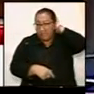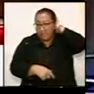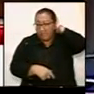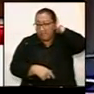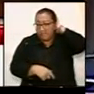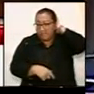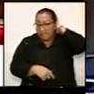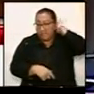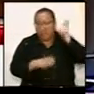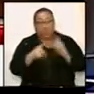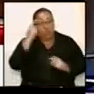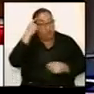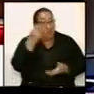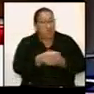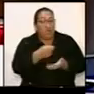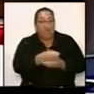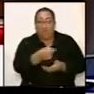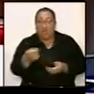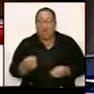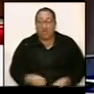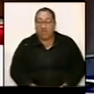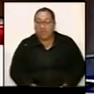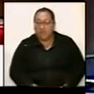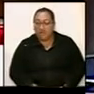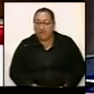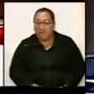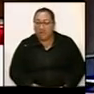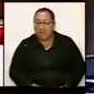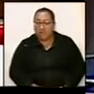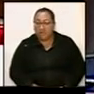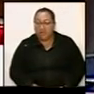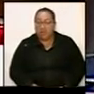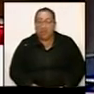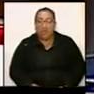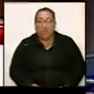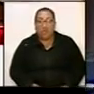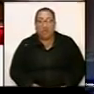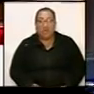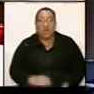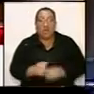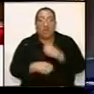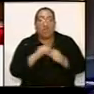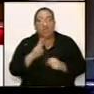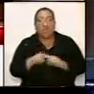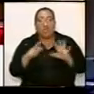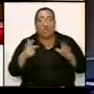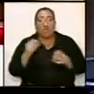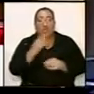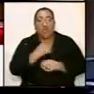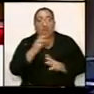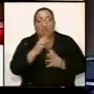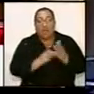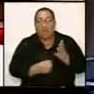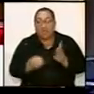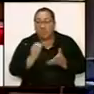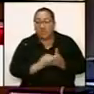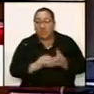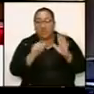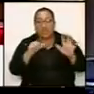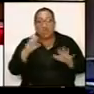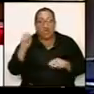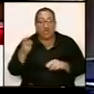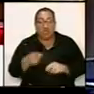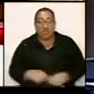funcionarios, ustedes lo saben. Pero si a eso le sumamos que el año 2018 la planilla del Estado ha aumentado en